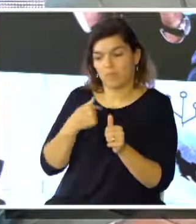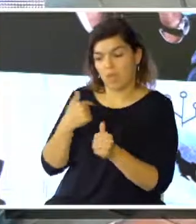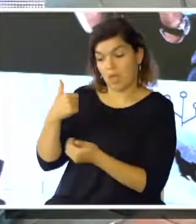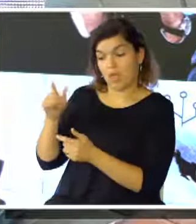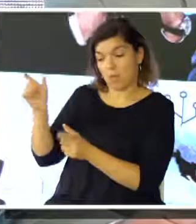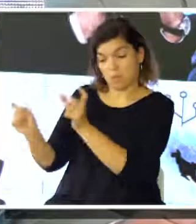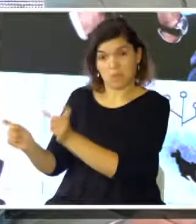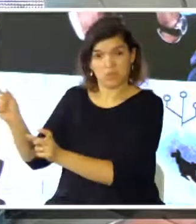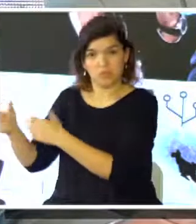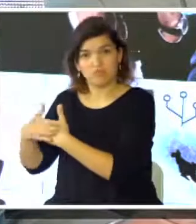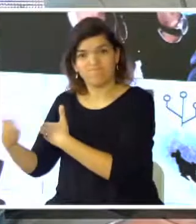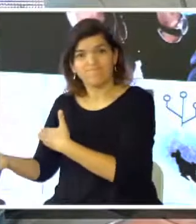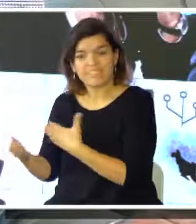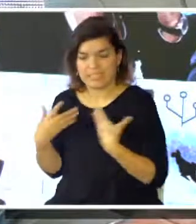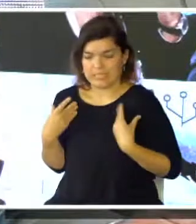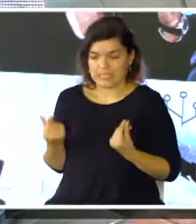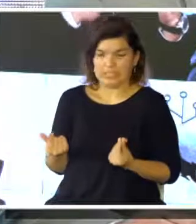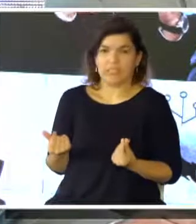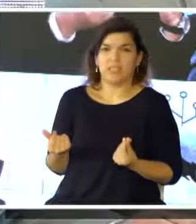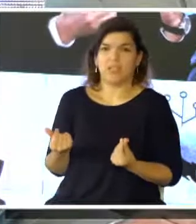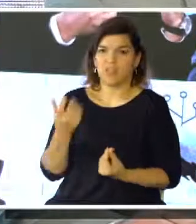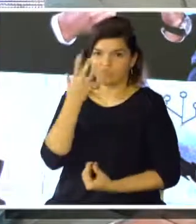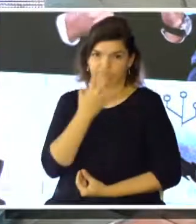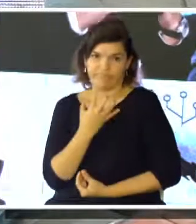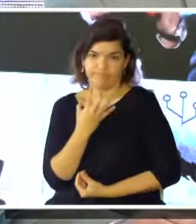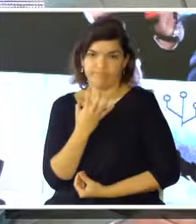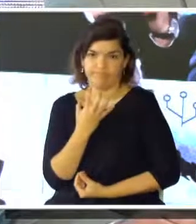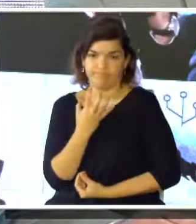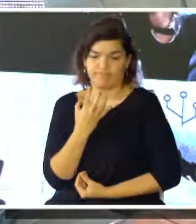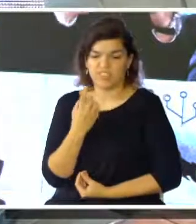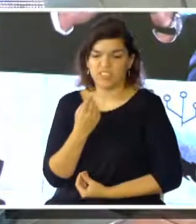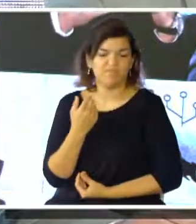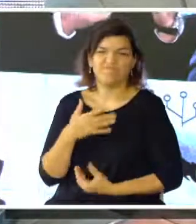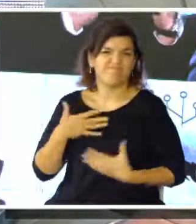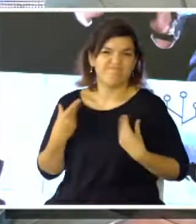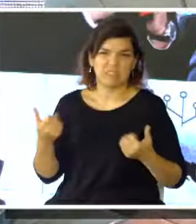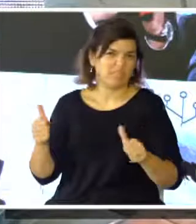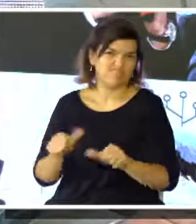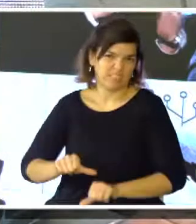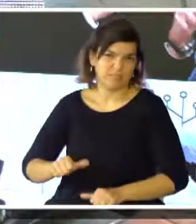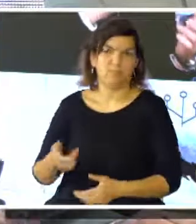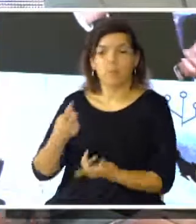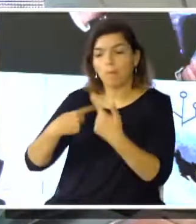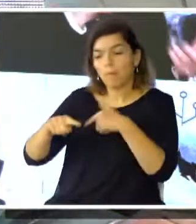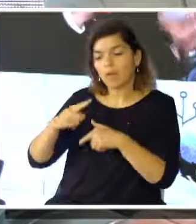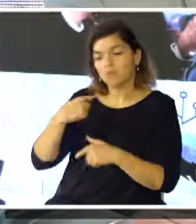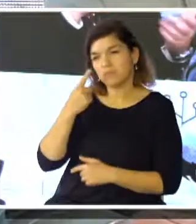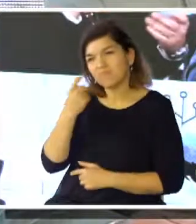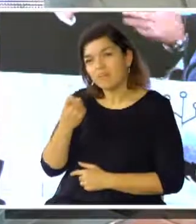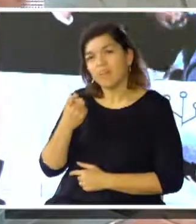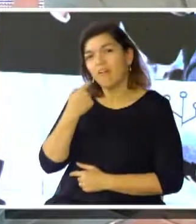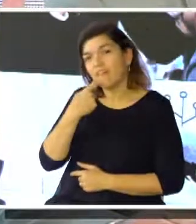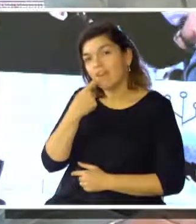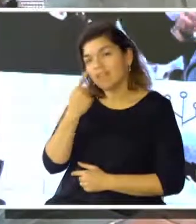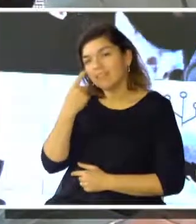el vecino se sienta triste esté bajoneado de hoy son cosas que uno todavía no